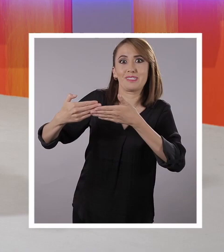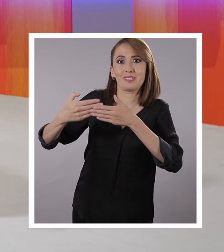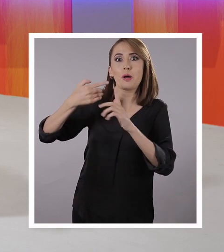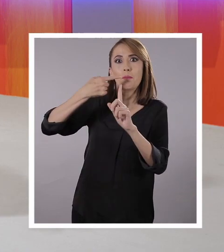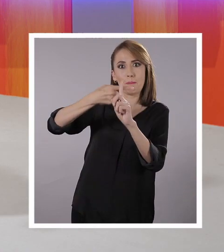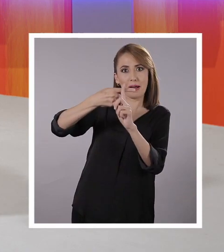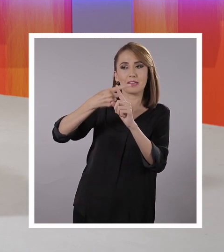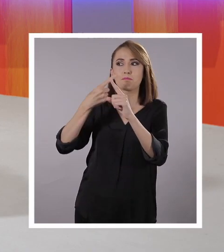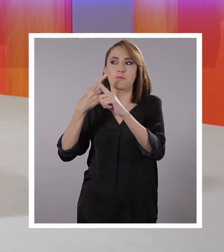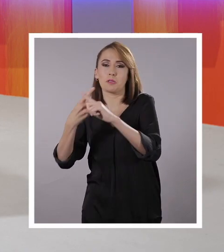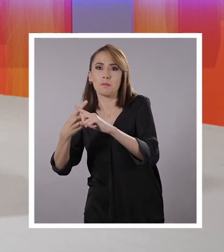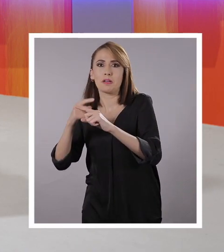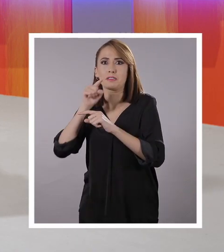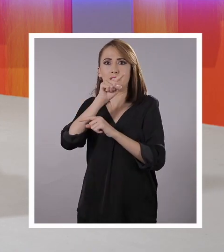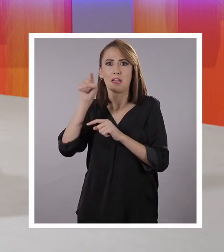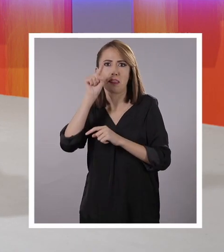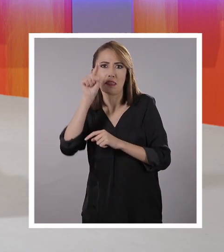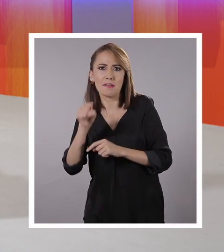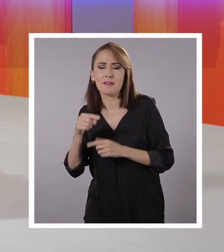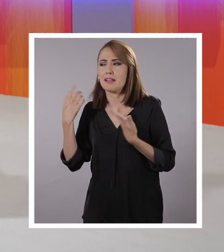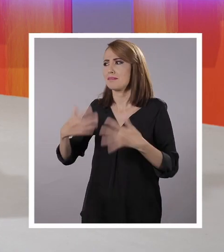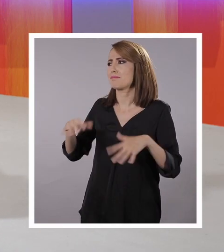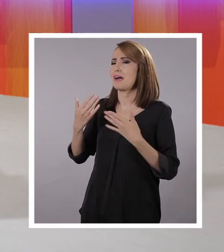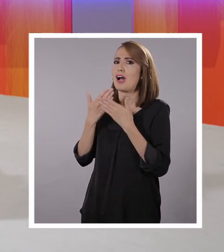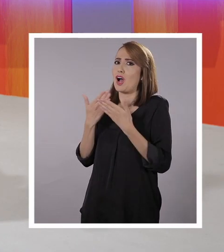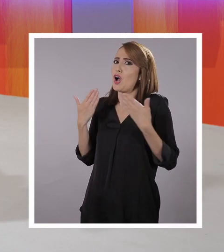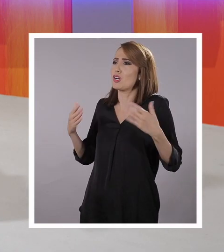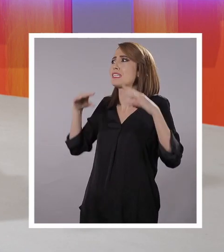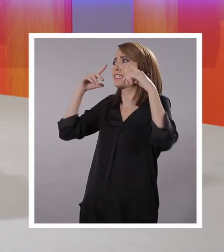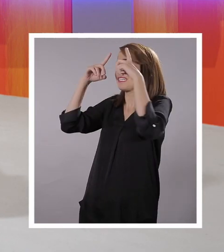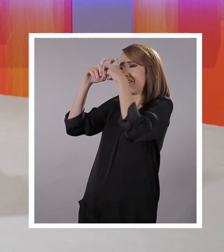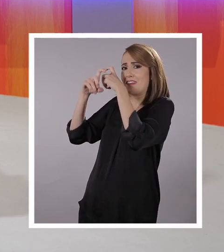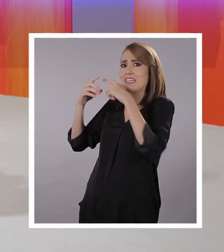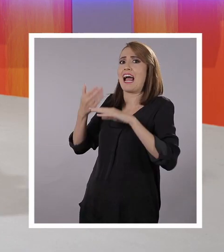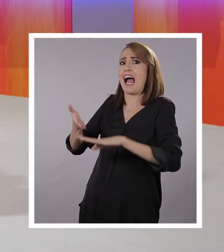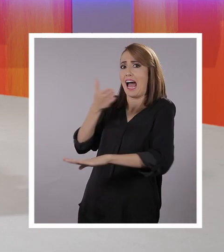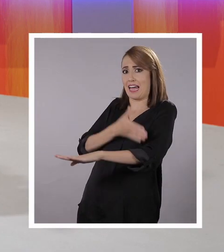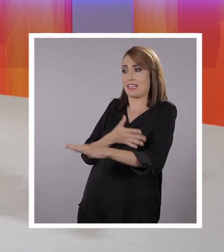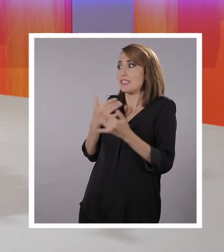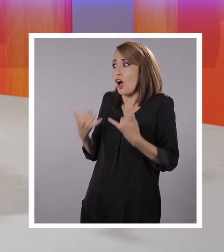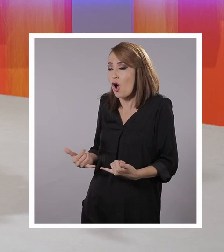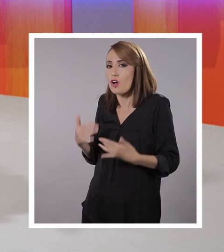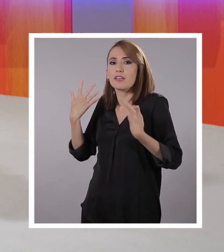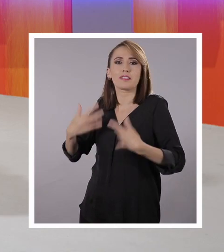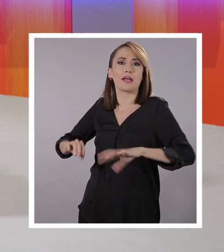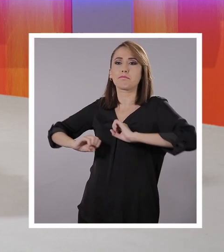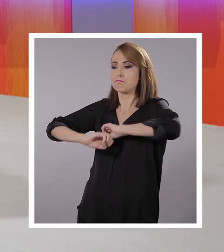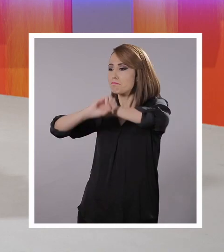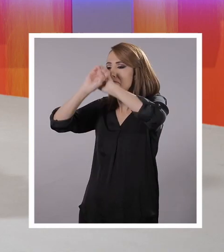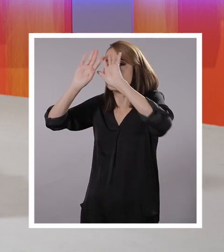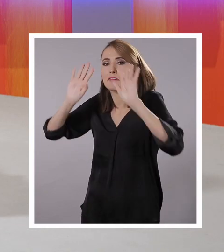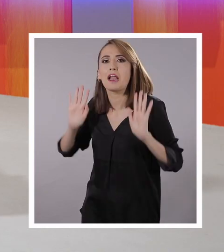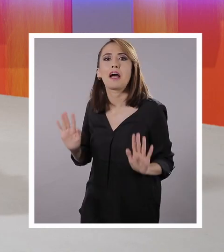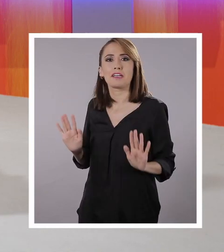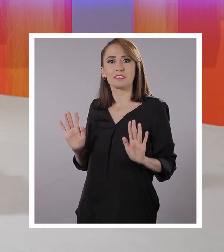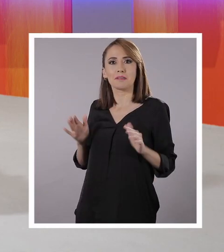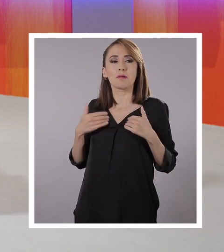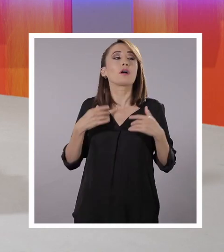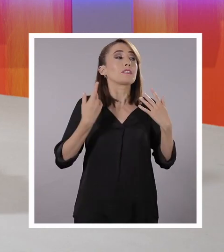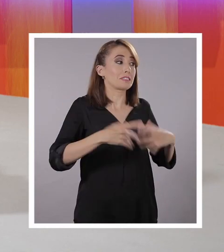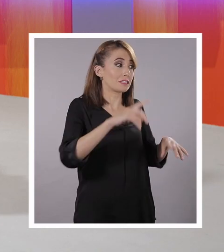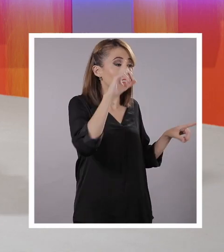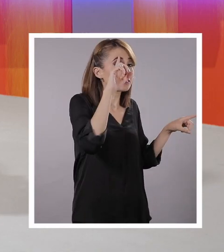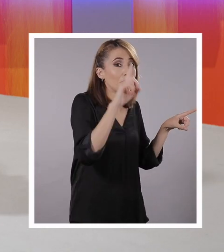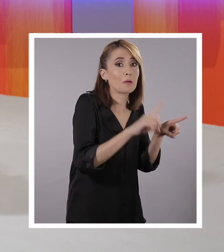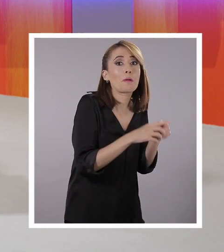sucesiones, lógicamente, porque, no sé, habían cosas muy complicadas y hoy despejé todas mis dudas. Así es una